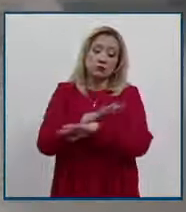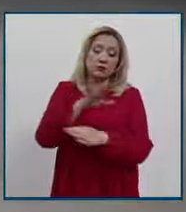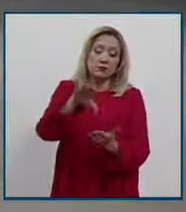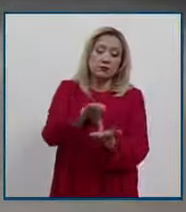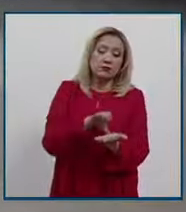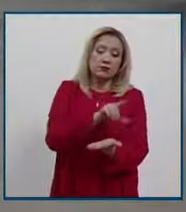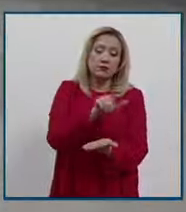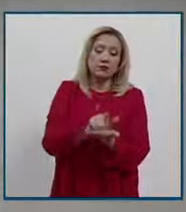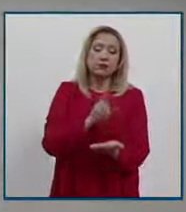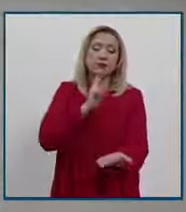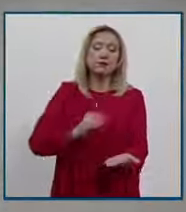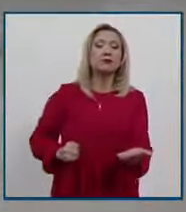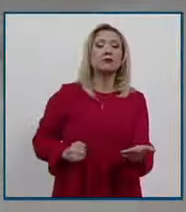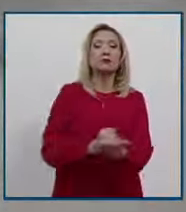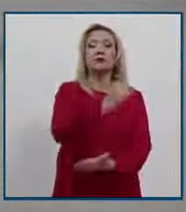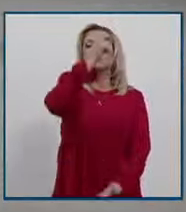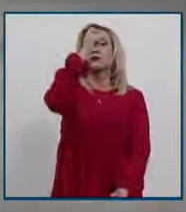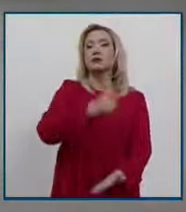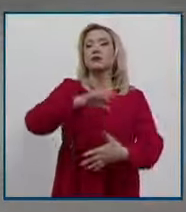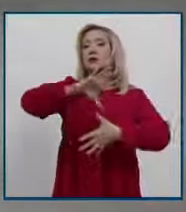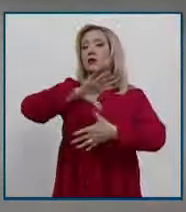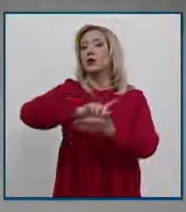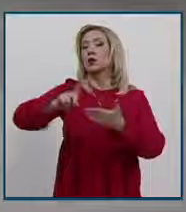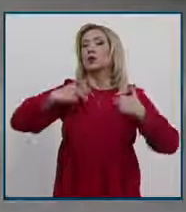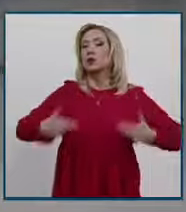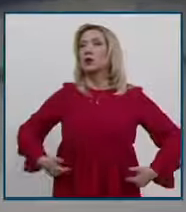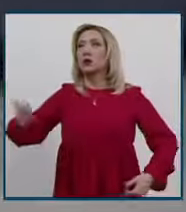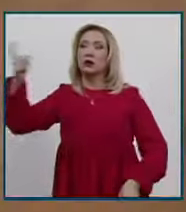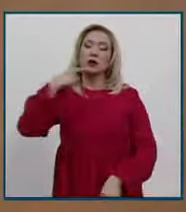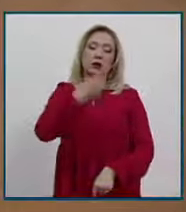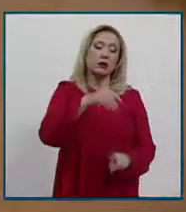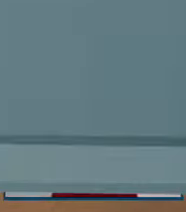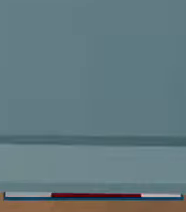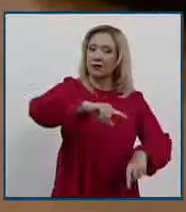de la sentencia de la Corte Interamericana de Derechos